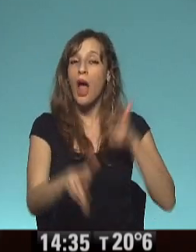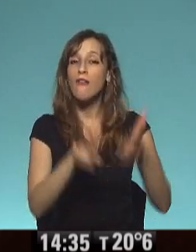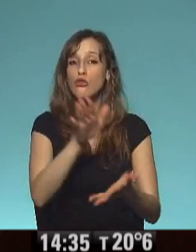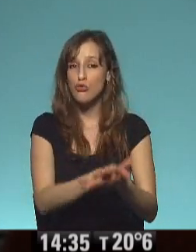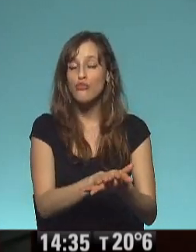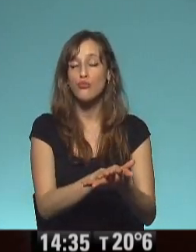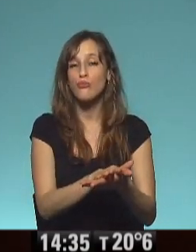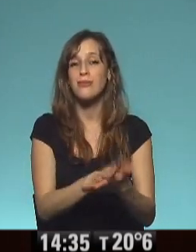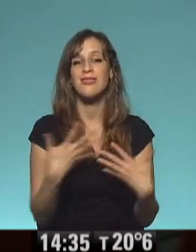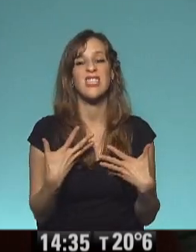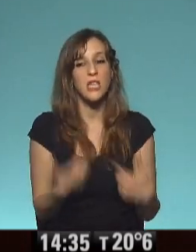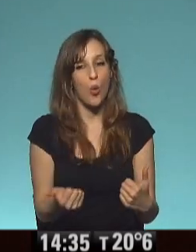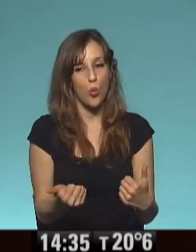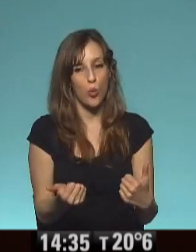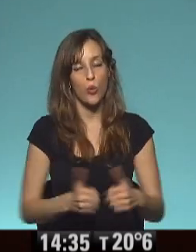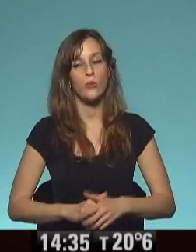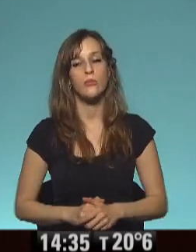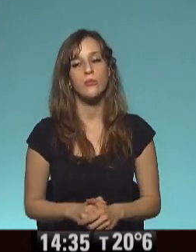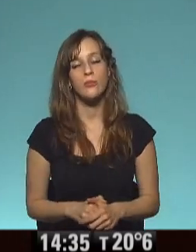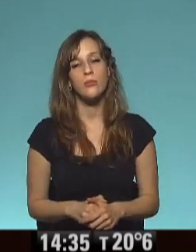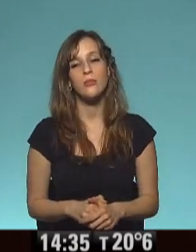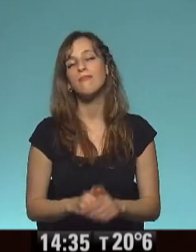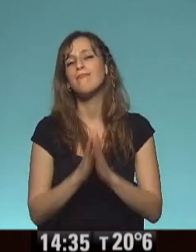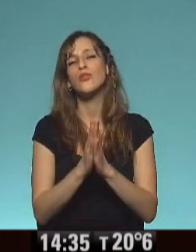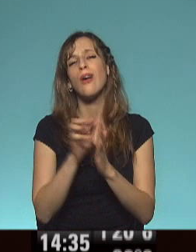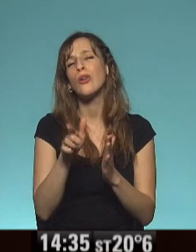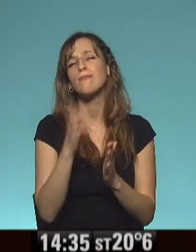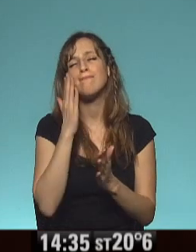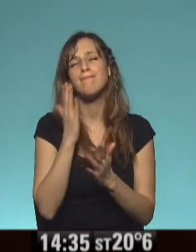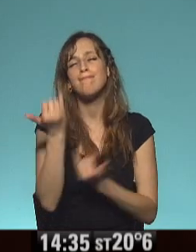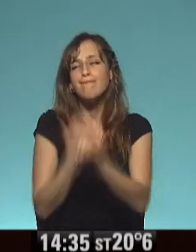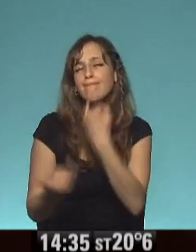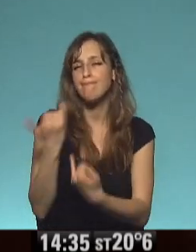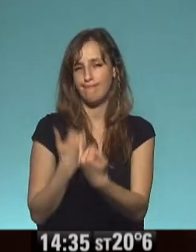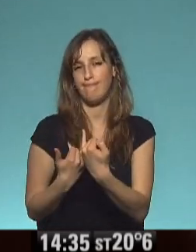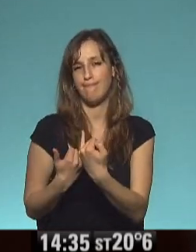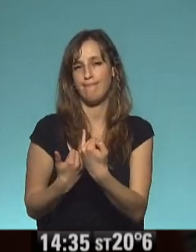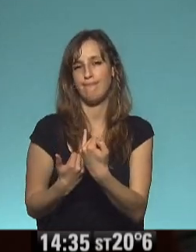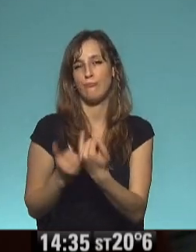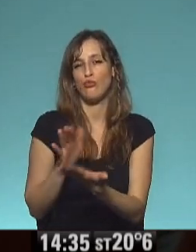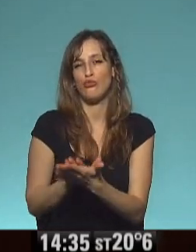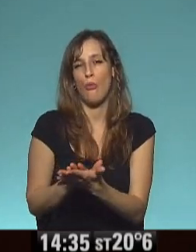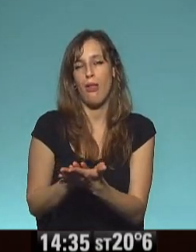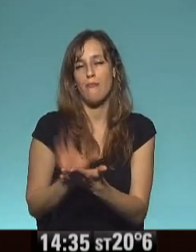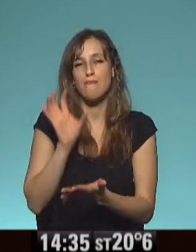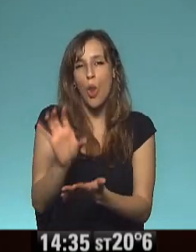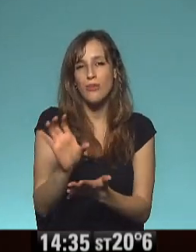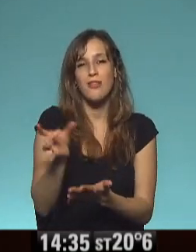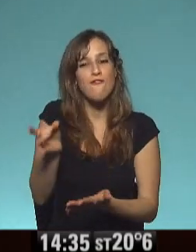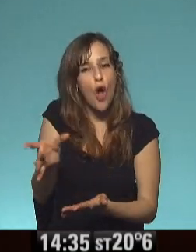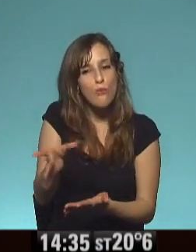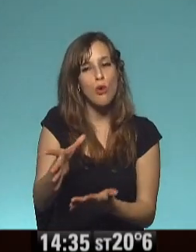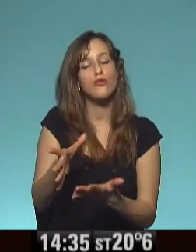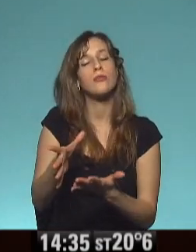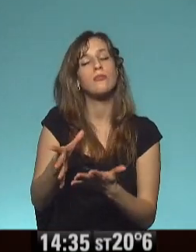permiso, pedirle por favor si puede ahondar un poco más su análisis sobre el estatus sanitario de la provincia de Formosa y